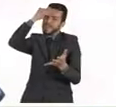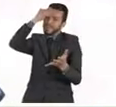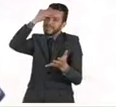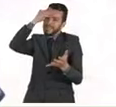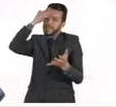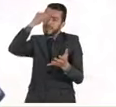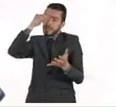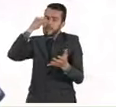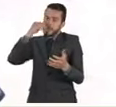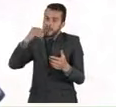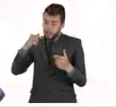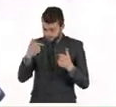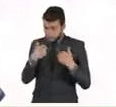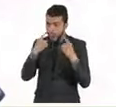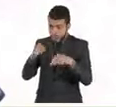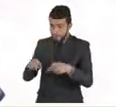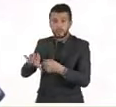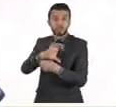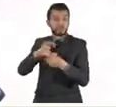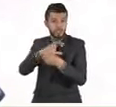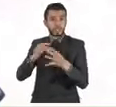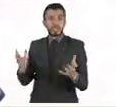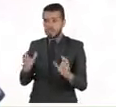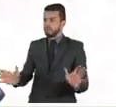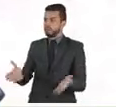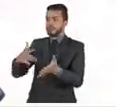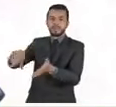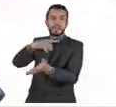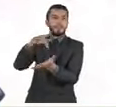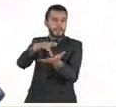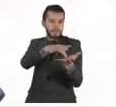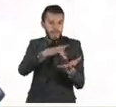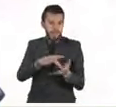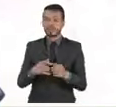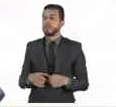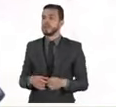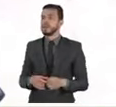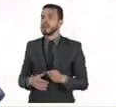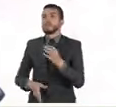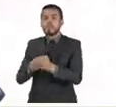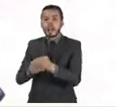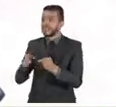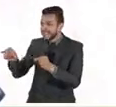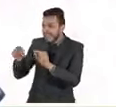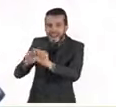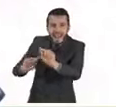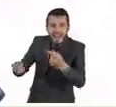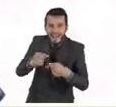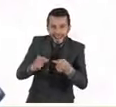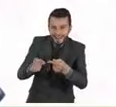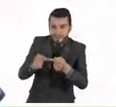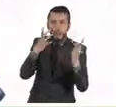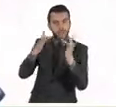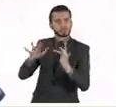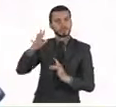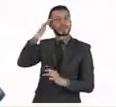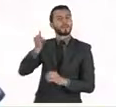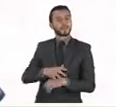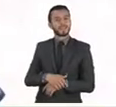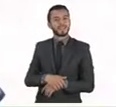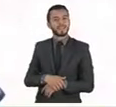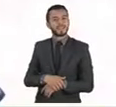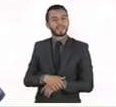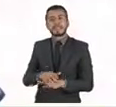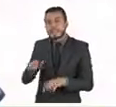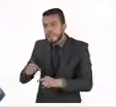la ciudad para participar y para incorporar las discusiones, para presentar un diálogo, para